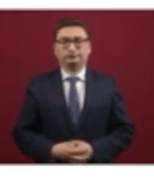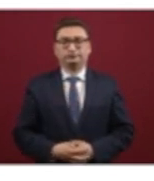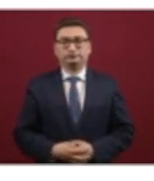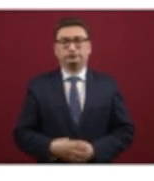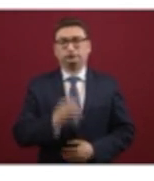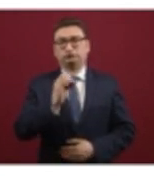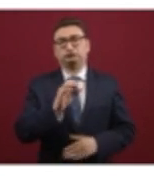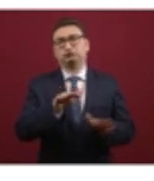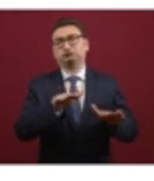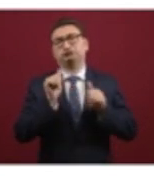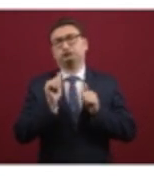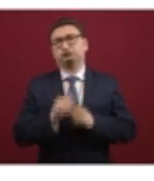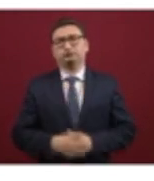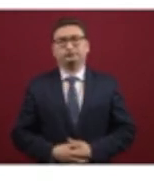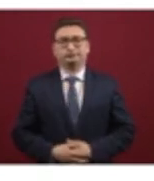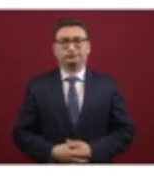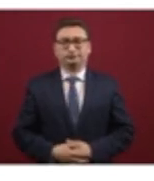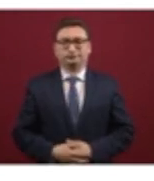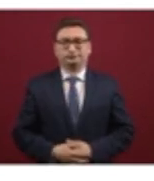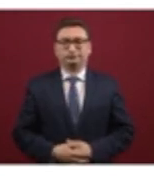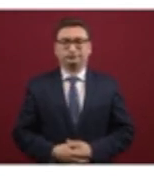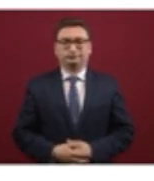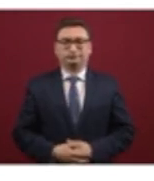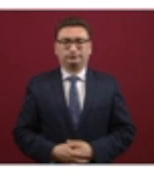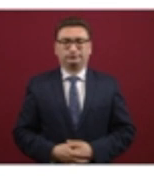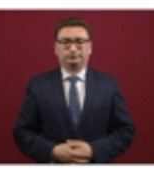cero abstenciones.